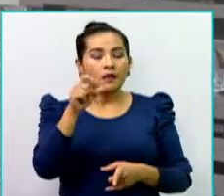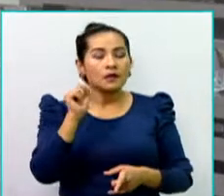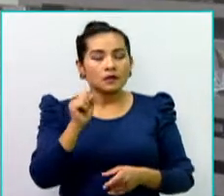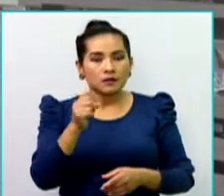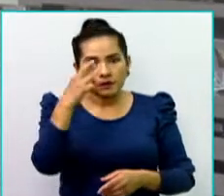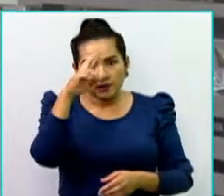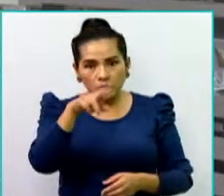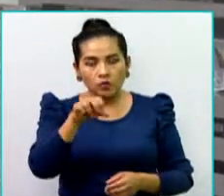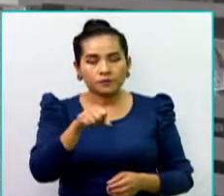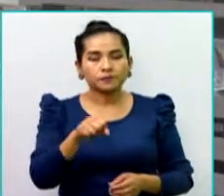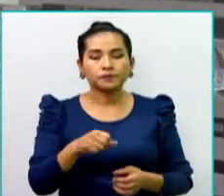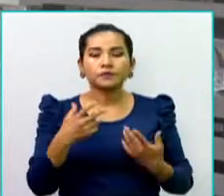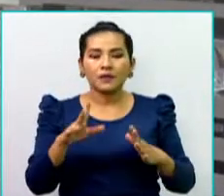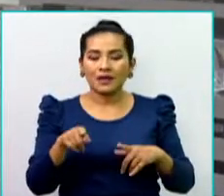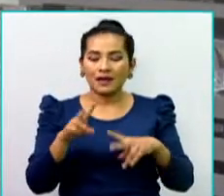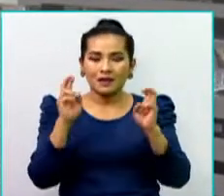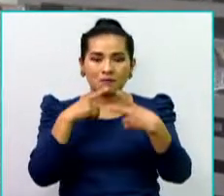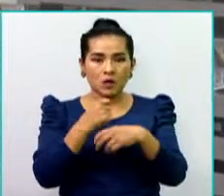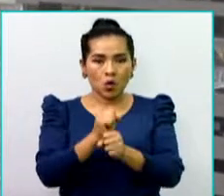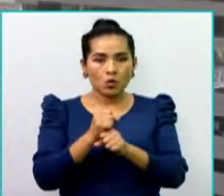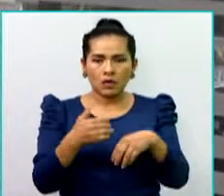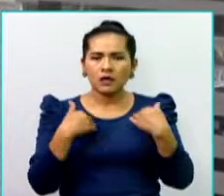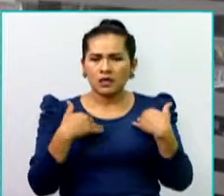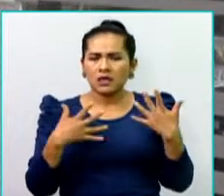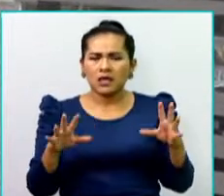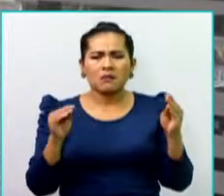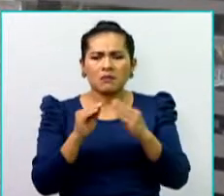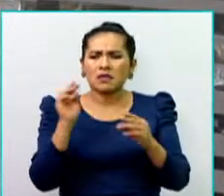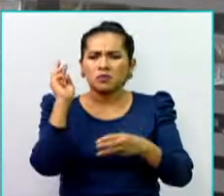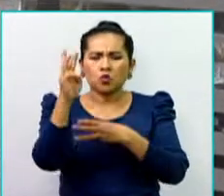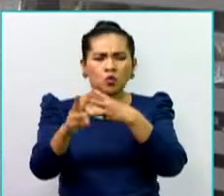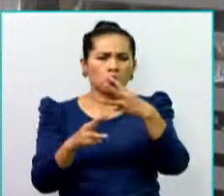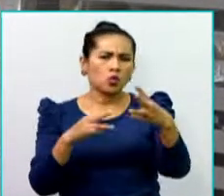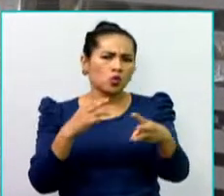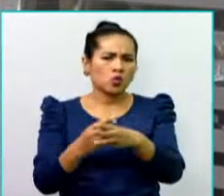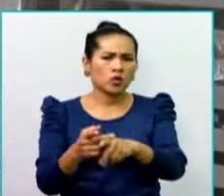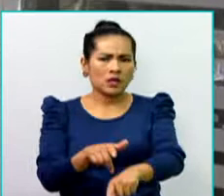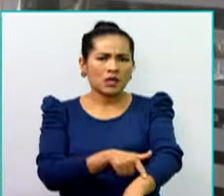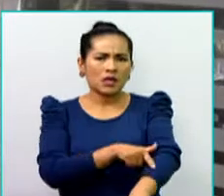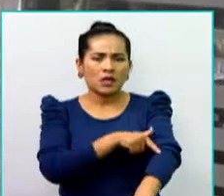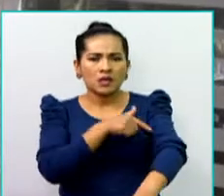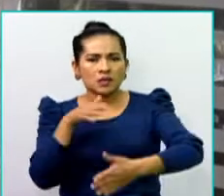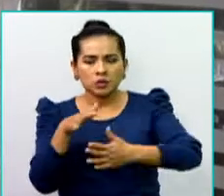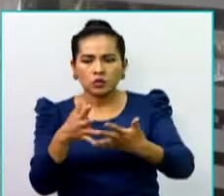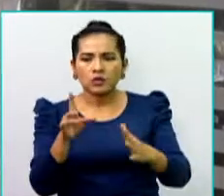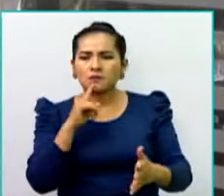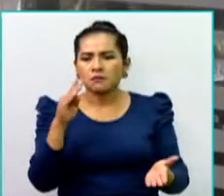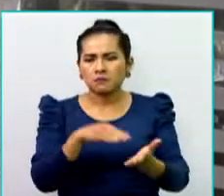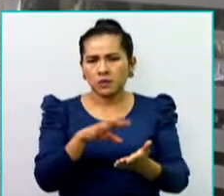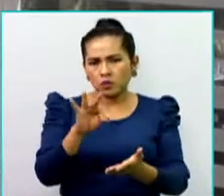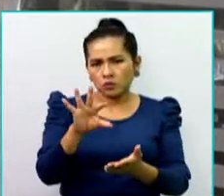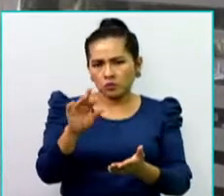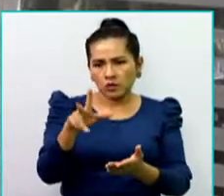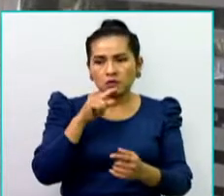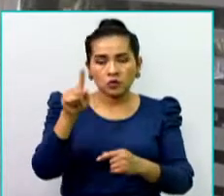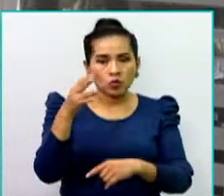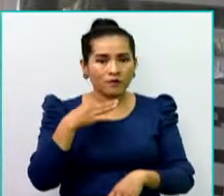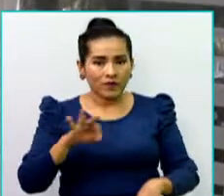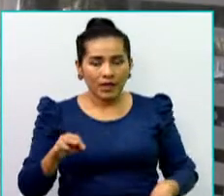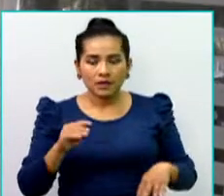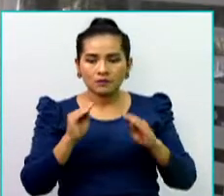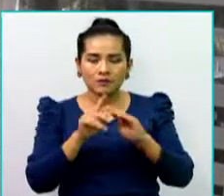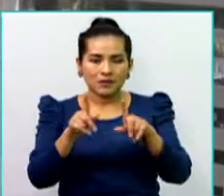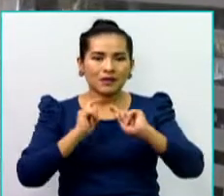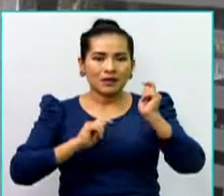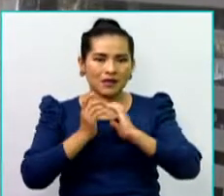es una obra que tiene un gran recorrido mundial, enorme. Es una obra que se estrenó en el 93 en Francia, en los Teatros de Boulevard de, de París.